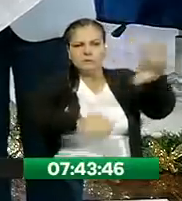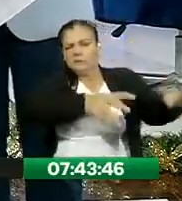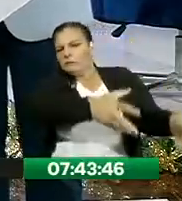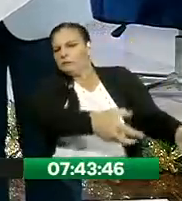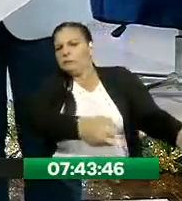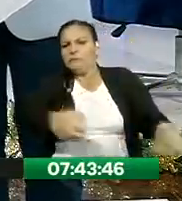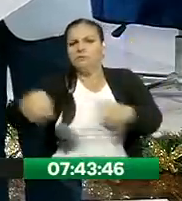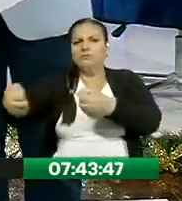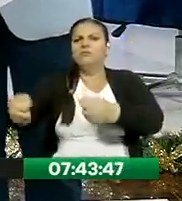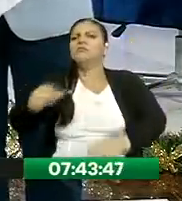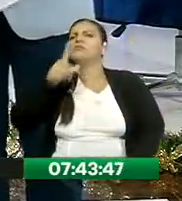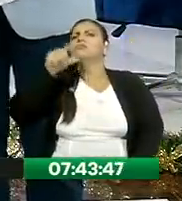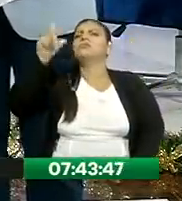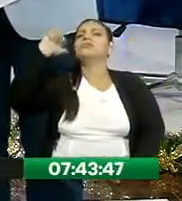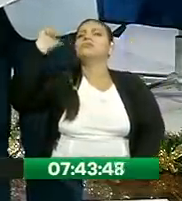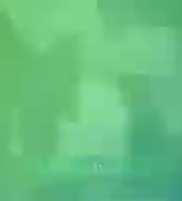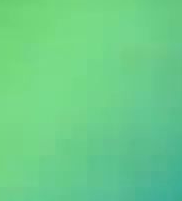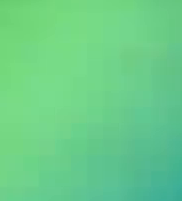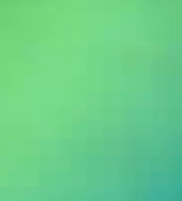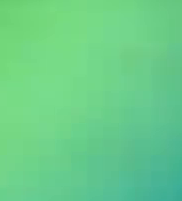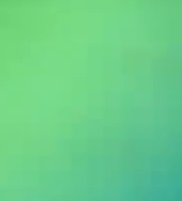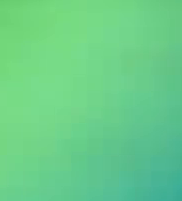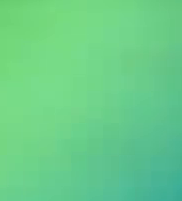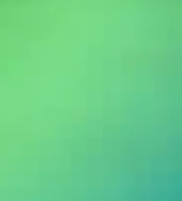la cárcel. Veamos.